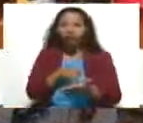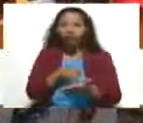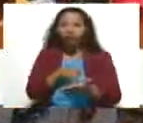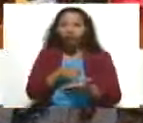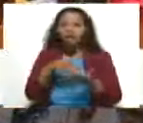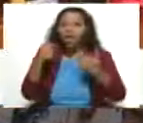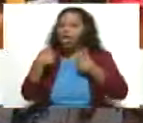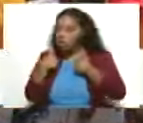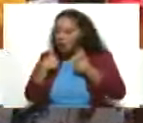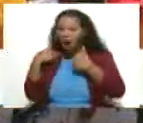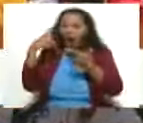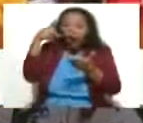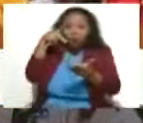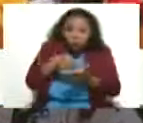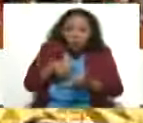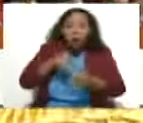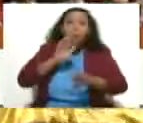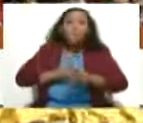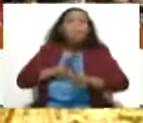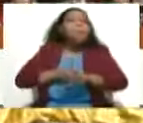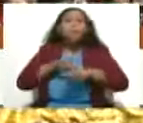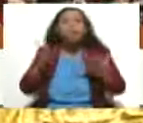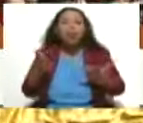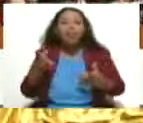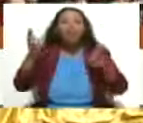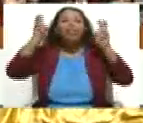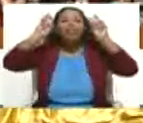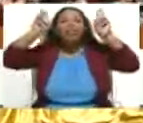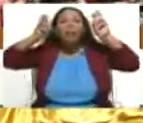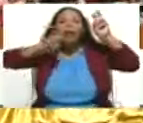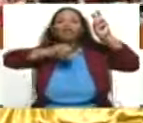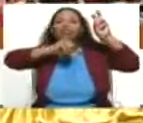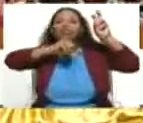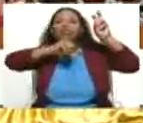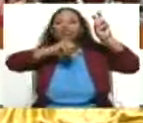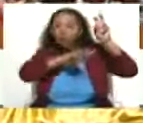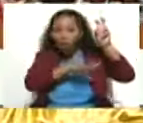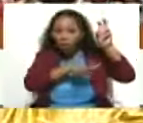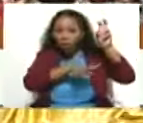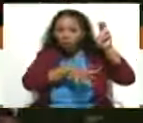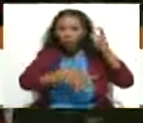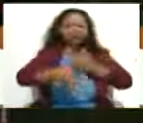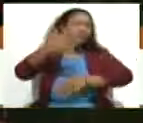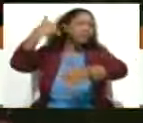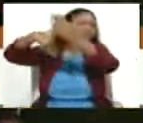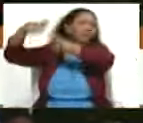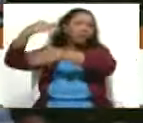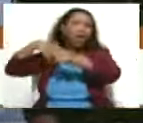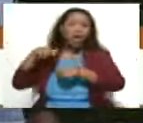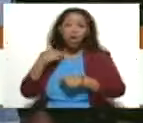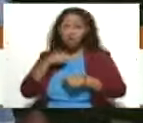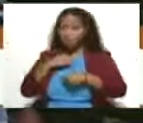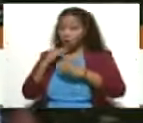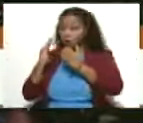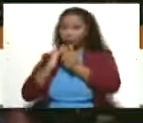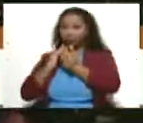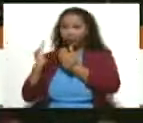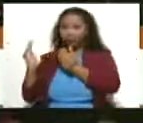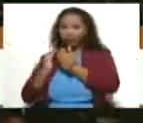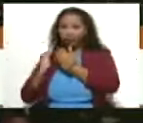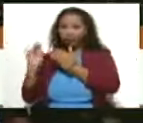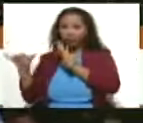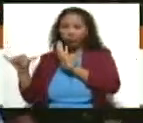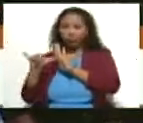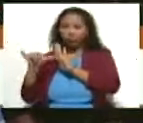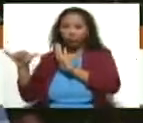Y vengo para acá por razones históricas. Por razones históricas. Somos vecinos.